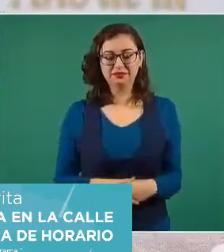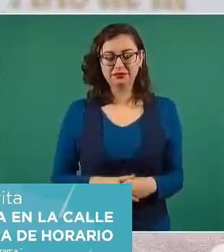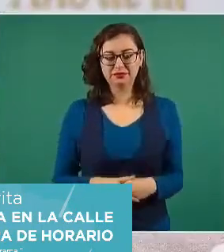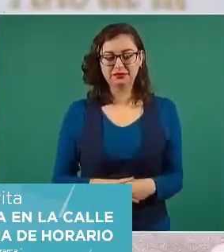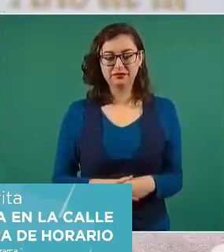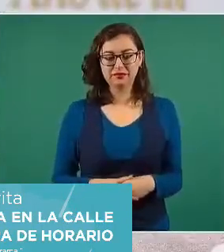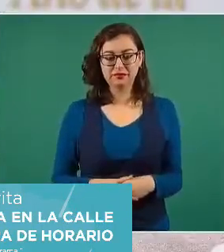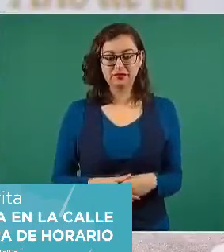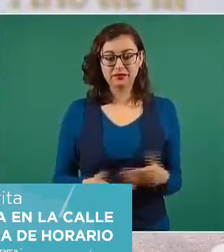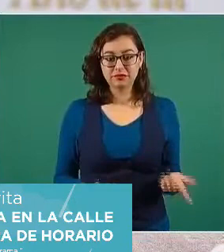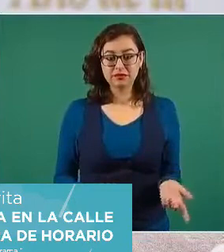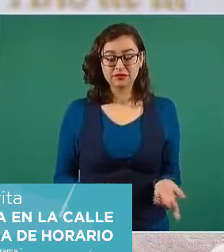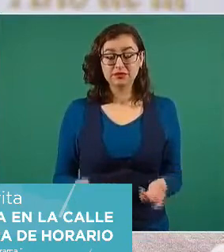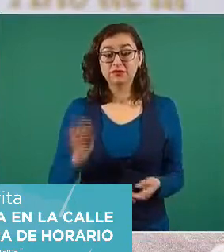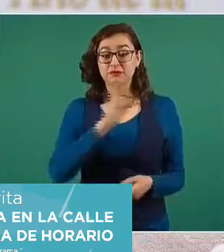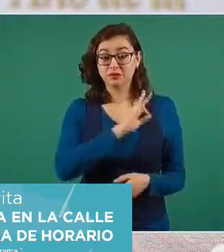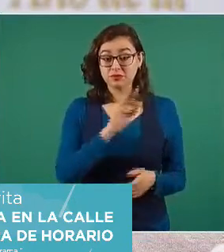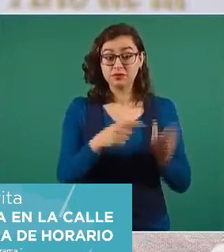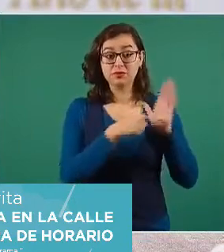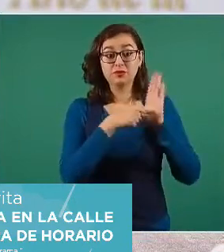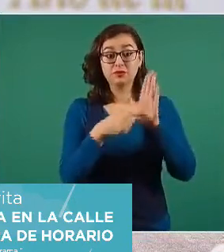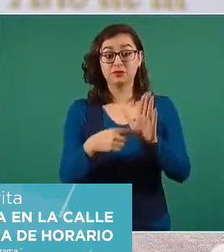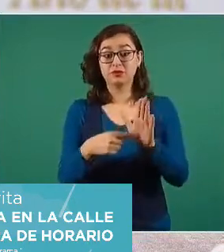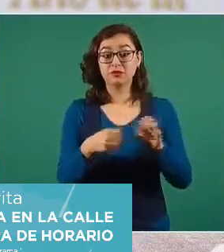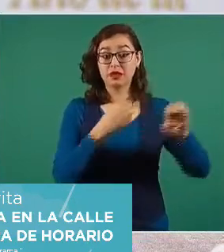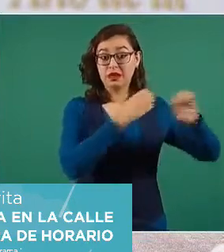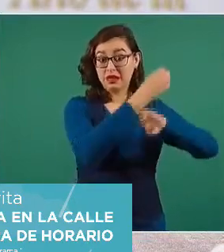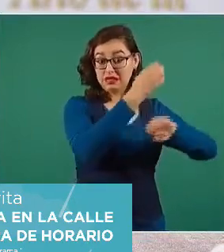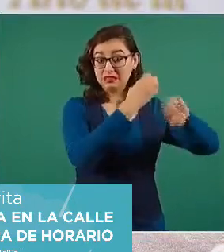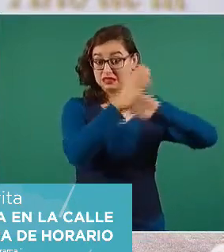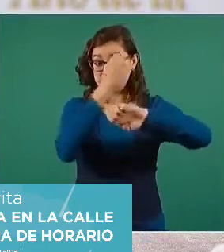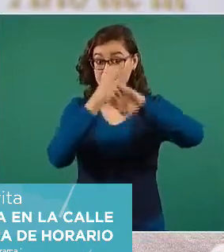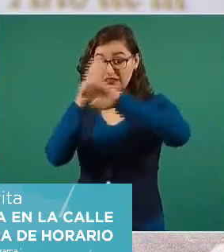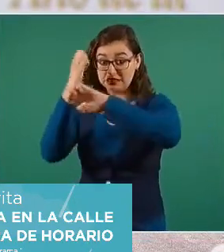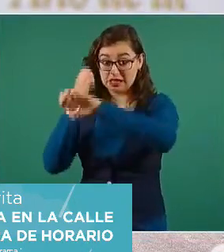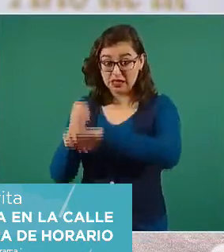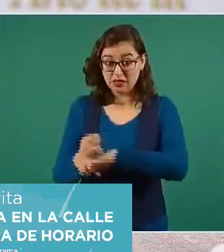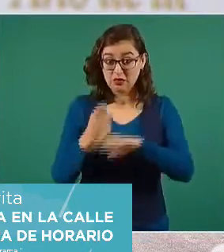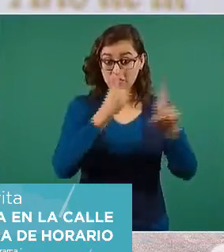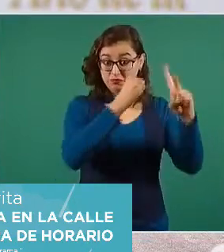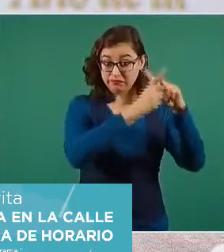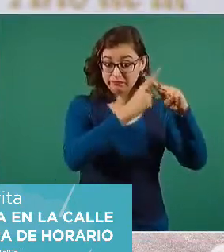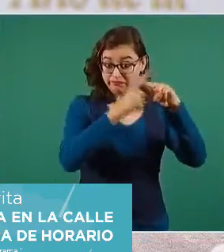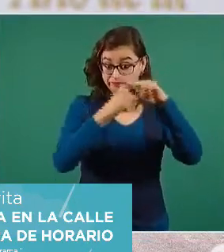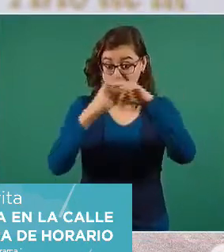desglosar por estado, diario.